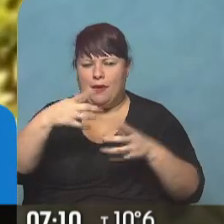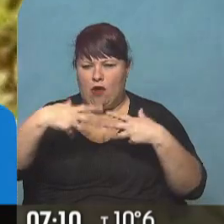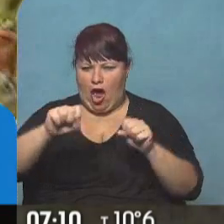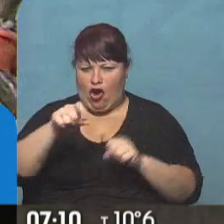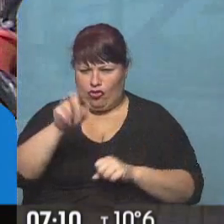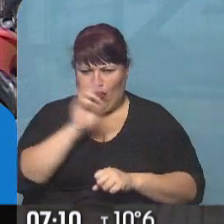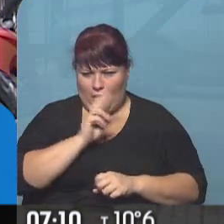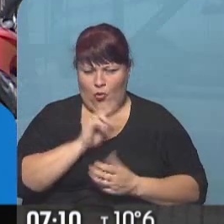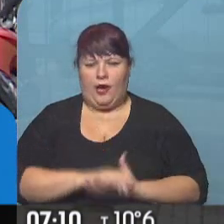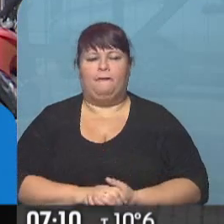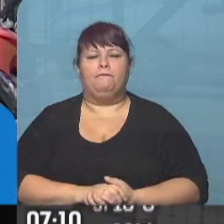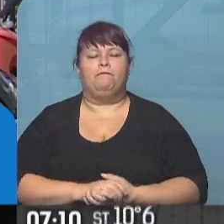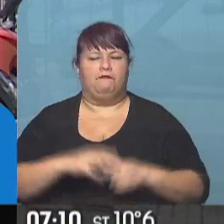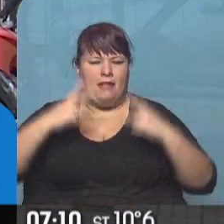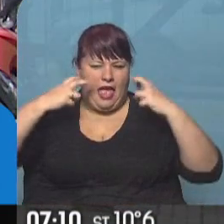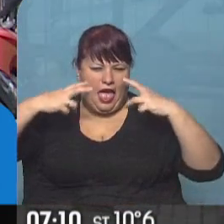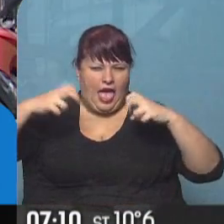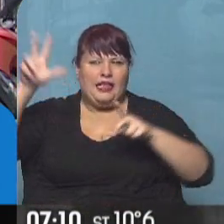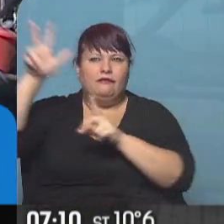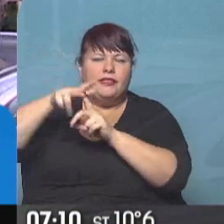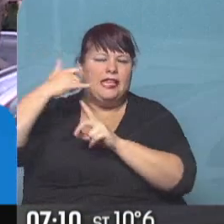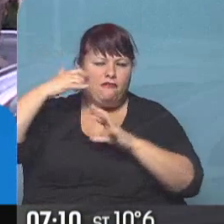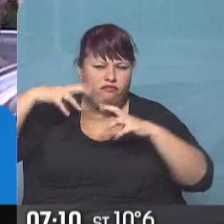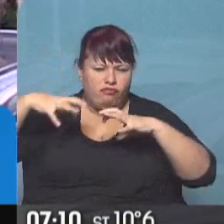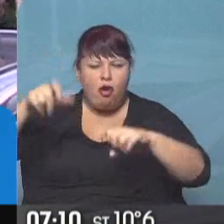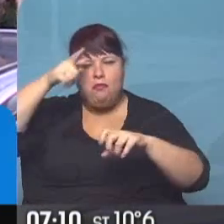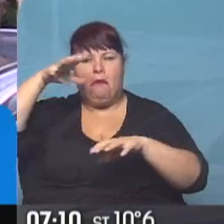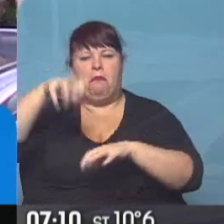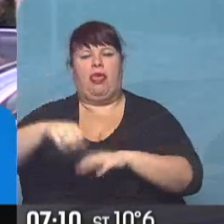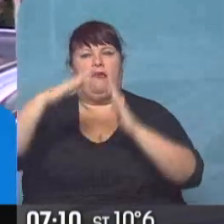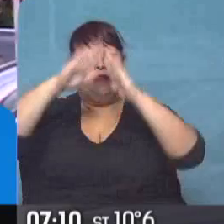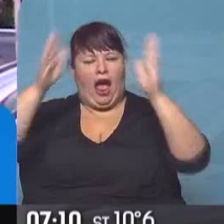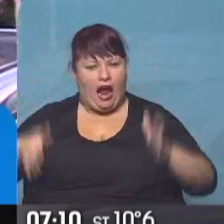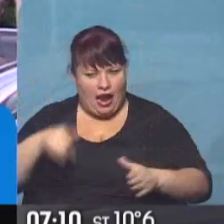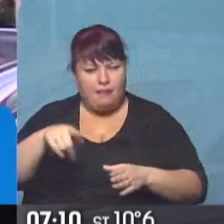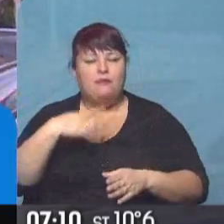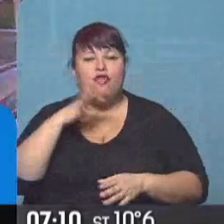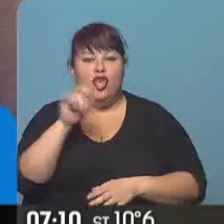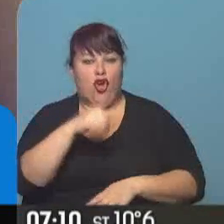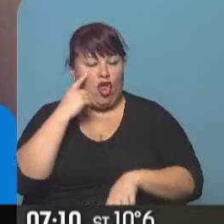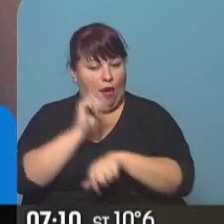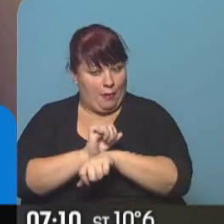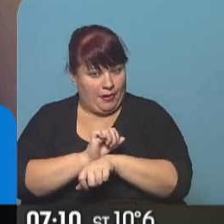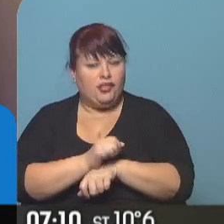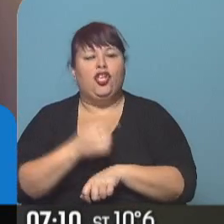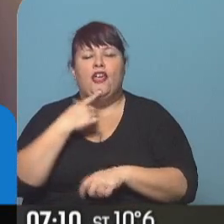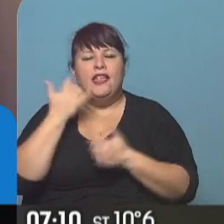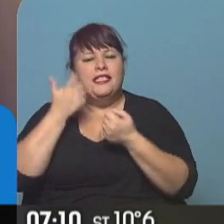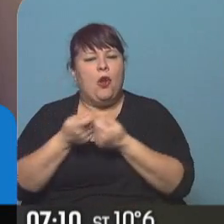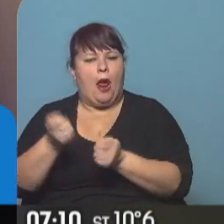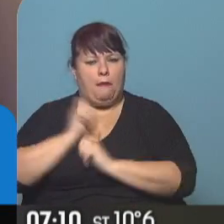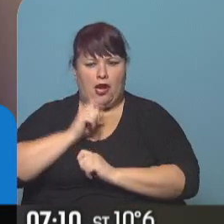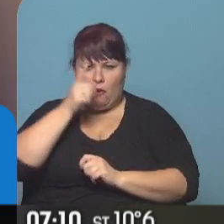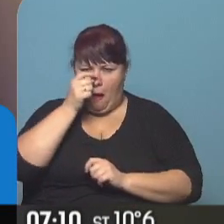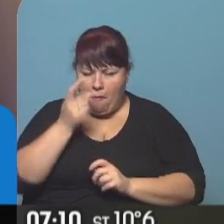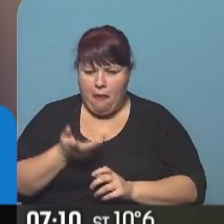la encontraron. Tras rastrear la señal de teléfono, la policía llegó a un domicilio en el que se encontraba el hijo del detenido. Aseguró que el aparato se lo había dado su